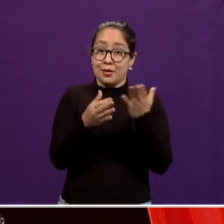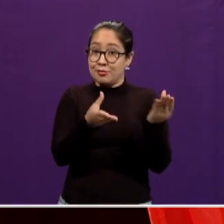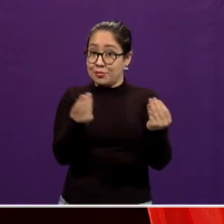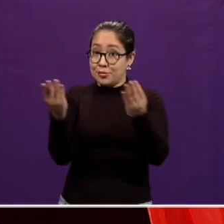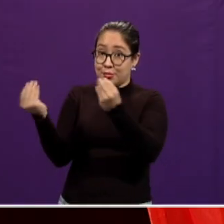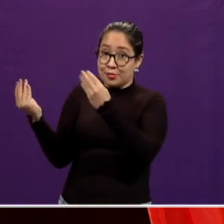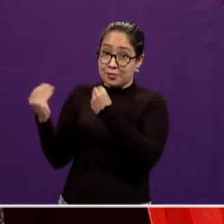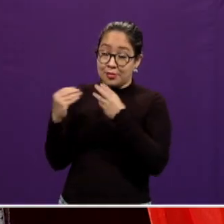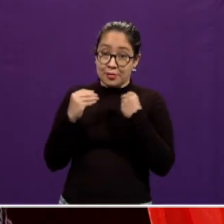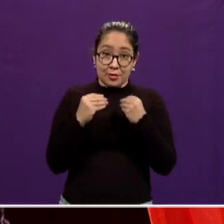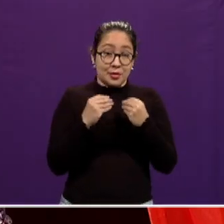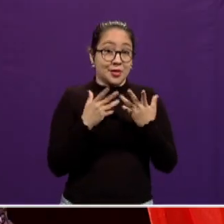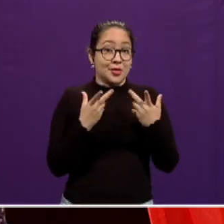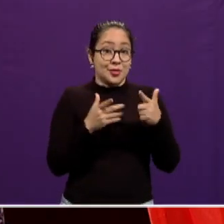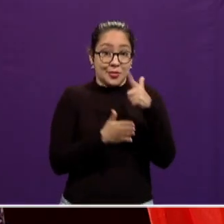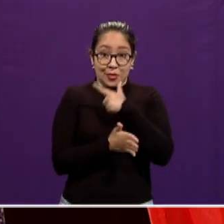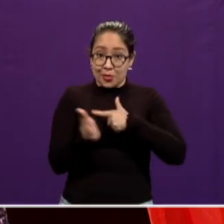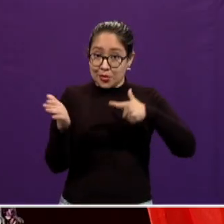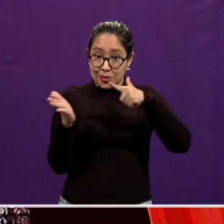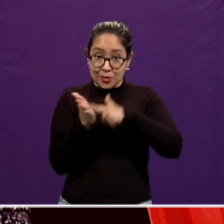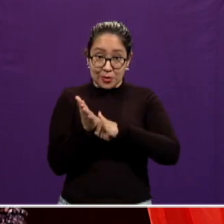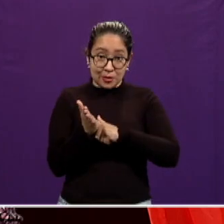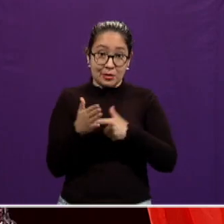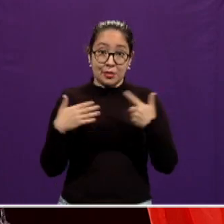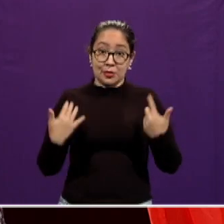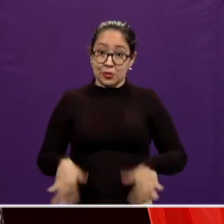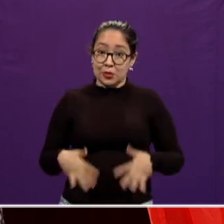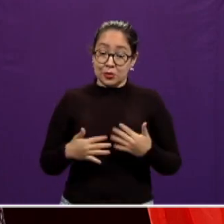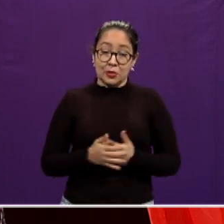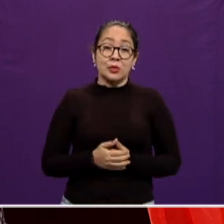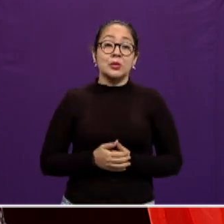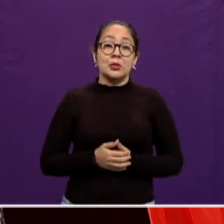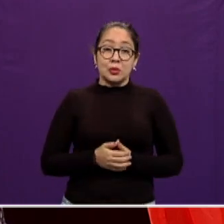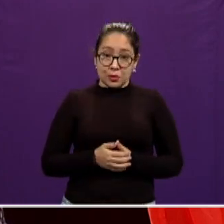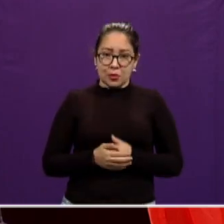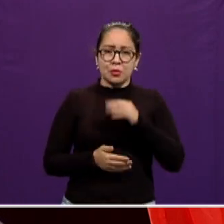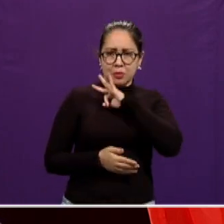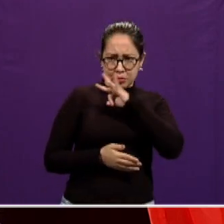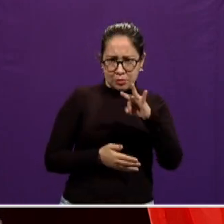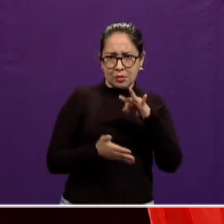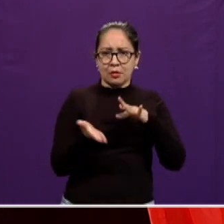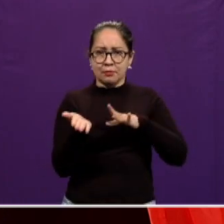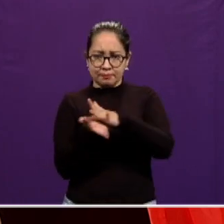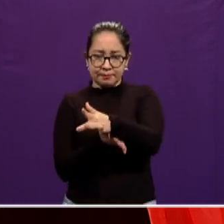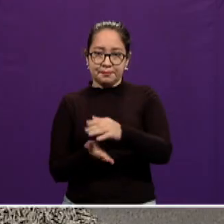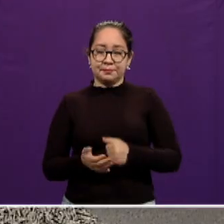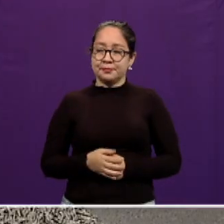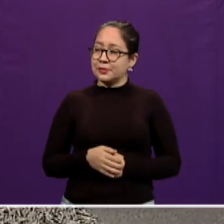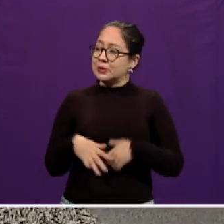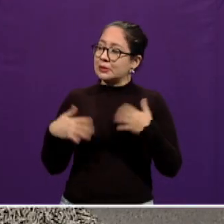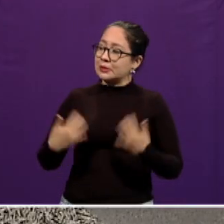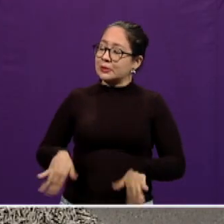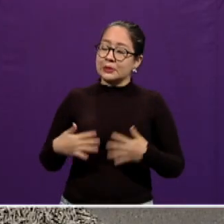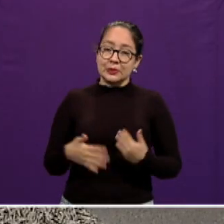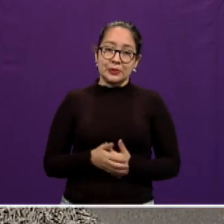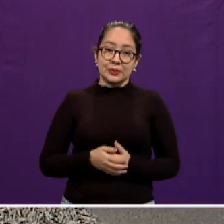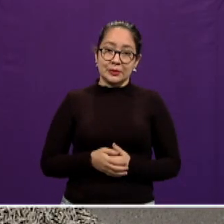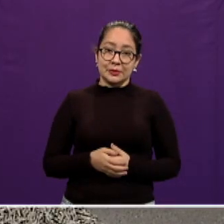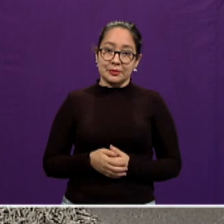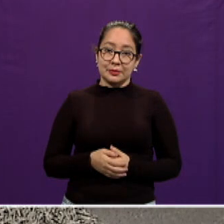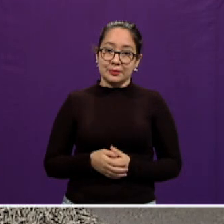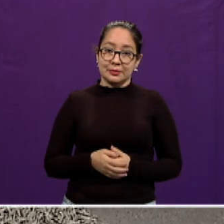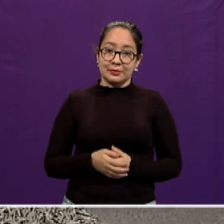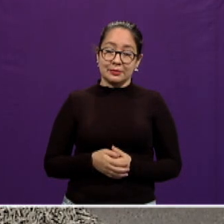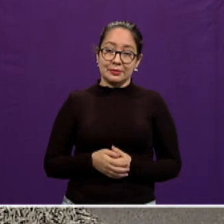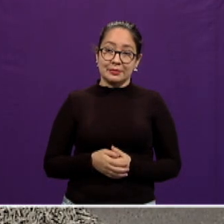donde podemos llegar, ¿no? Podemos, así es, encontrar. Órdenes, sí. Sí, sí. Doctora, pues el hecho de decir no,